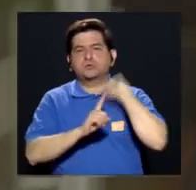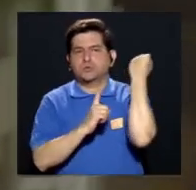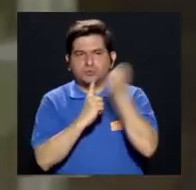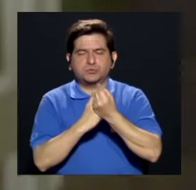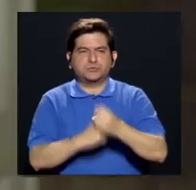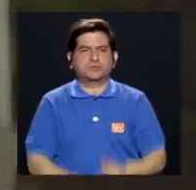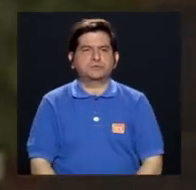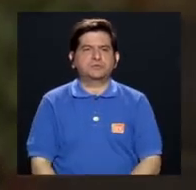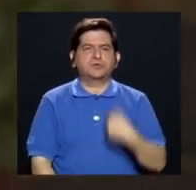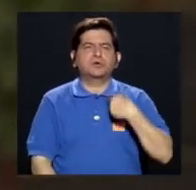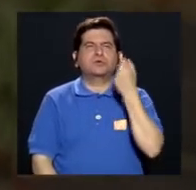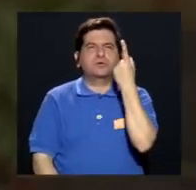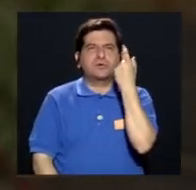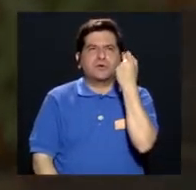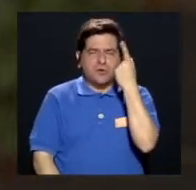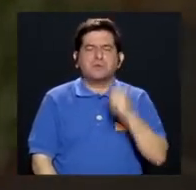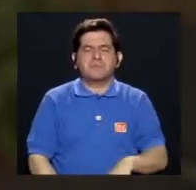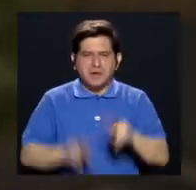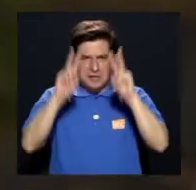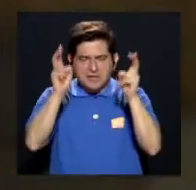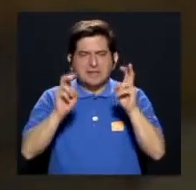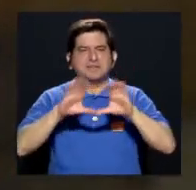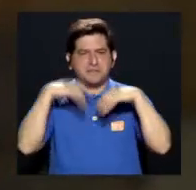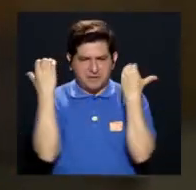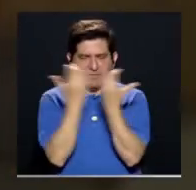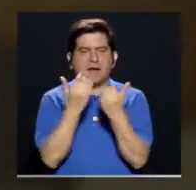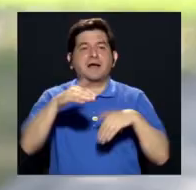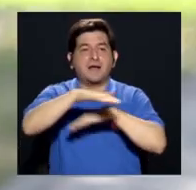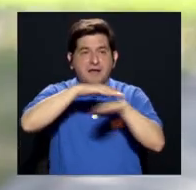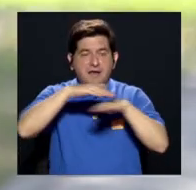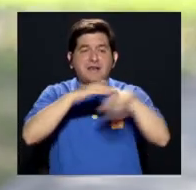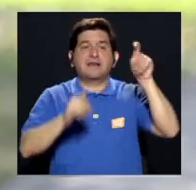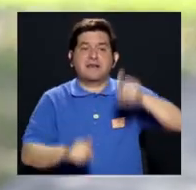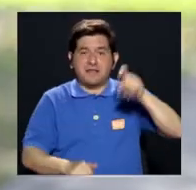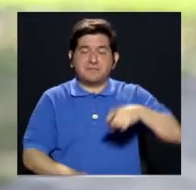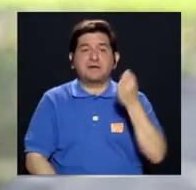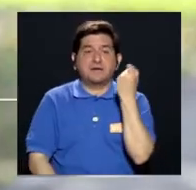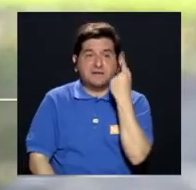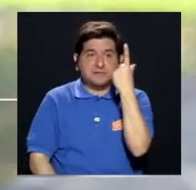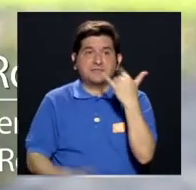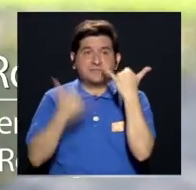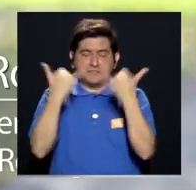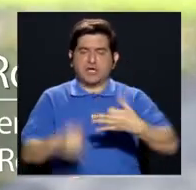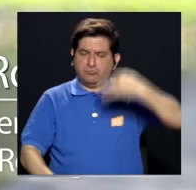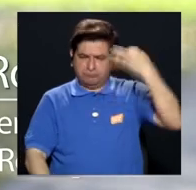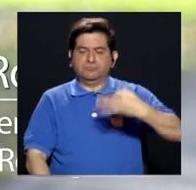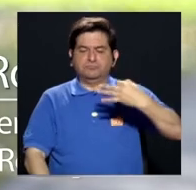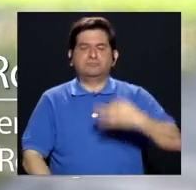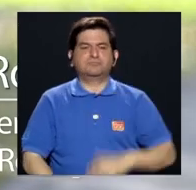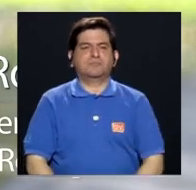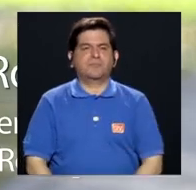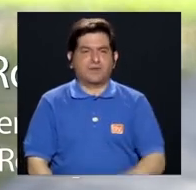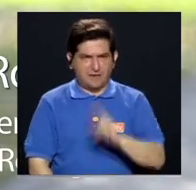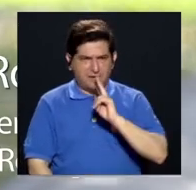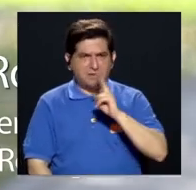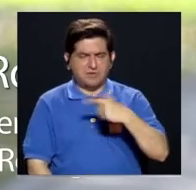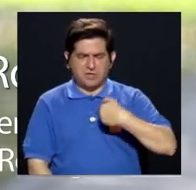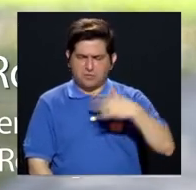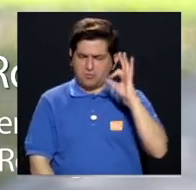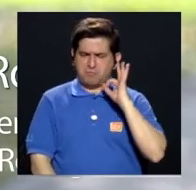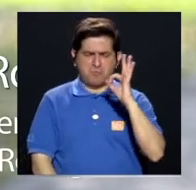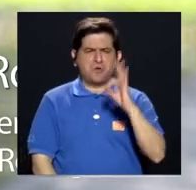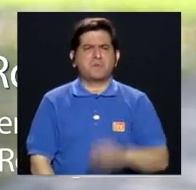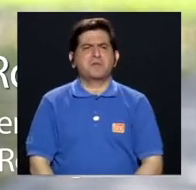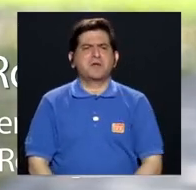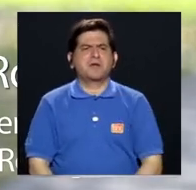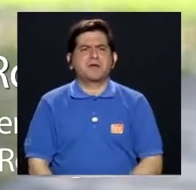situaciones. Entiendo más la materia que dan en clases y las bases que necesitaba para entenderla como que están sólidas. Y de verdad me fue súper bien,